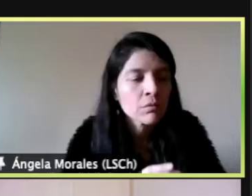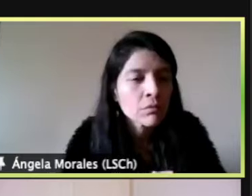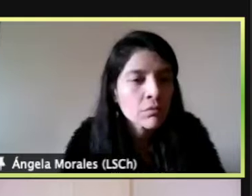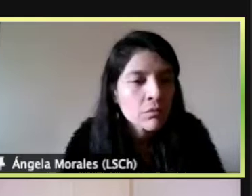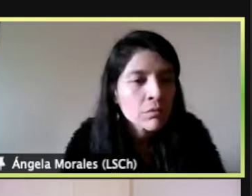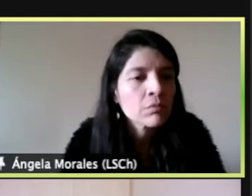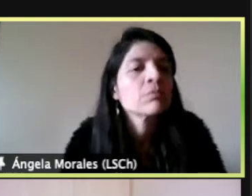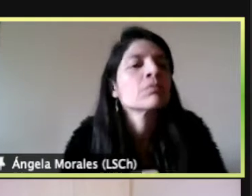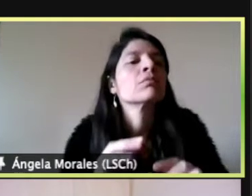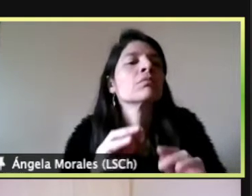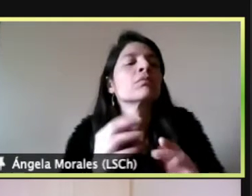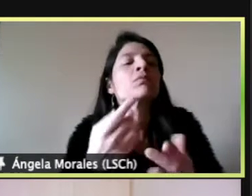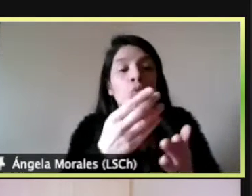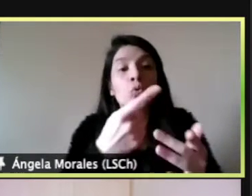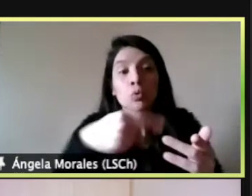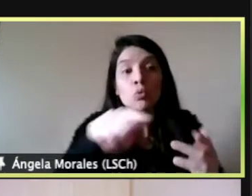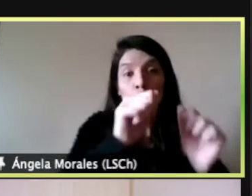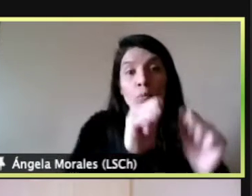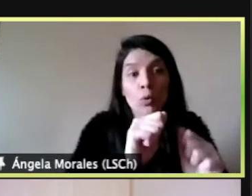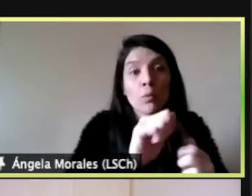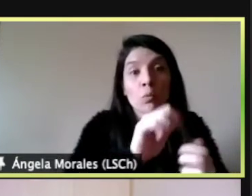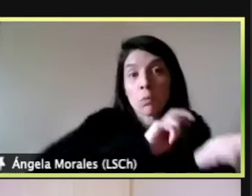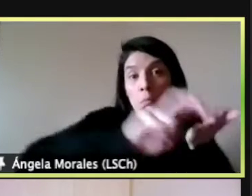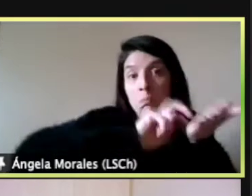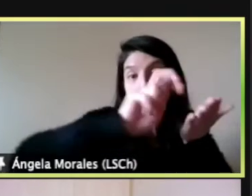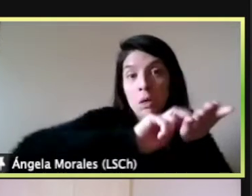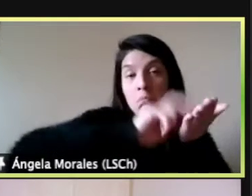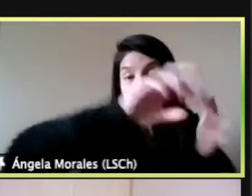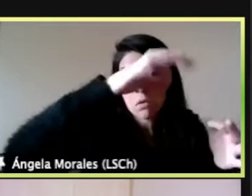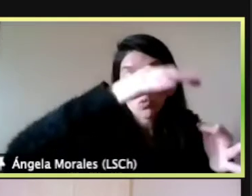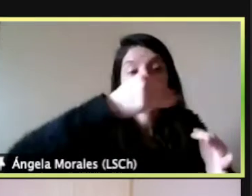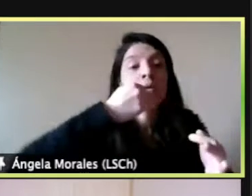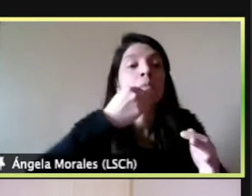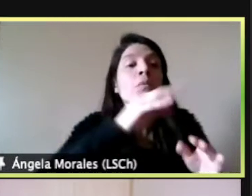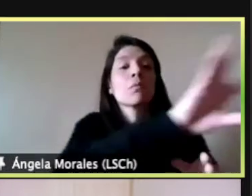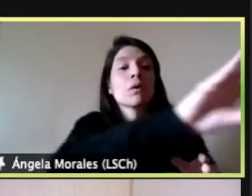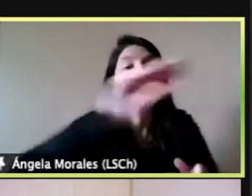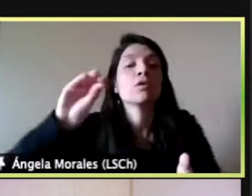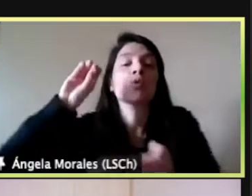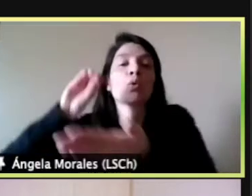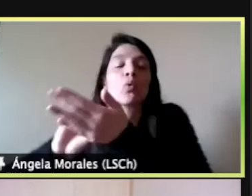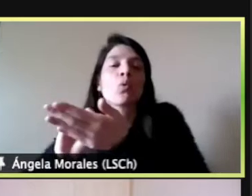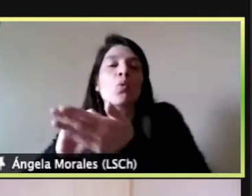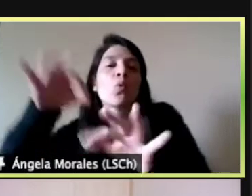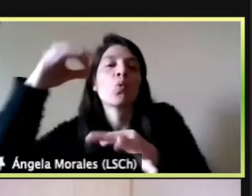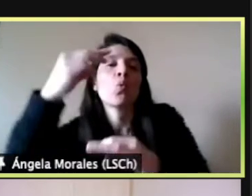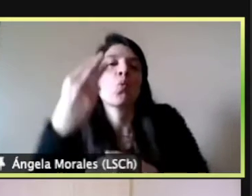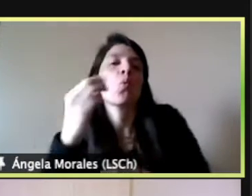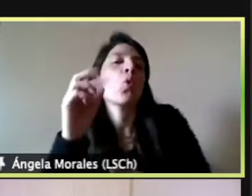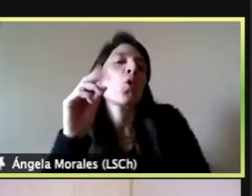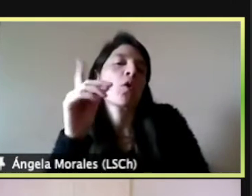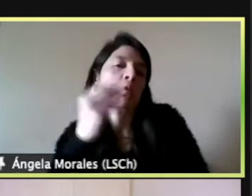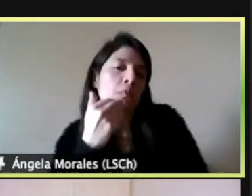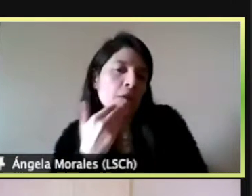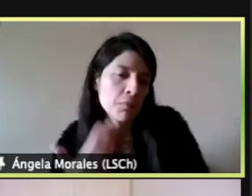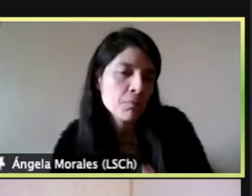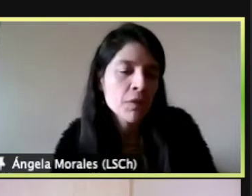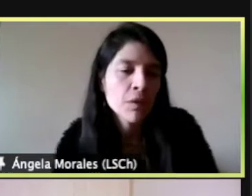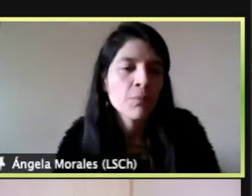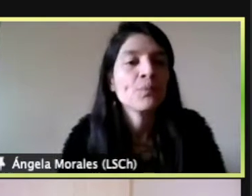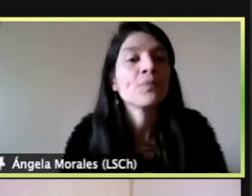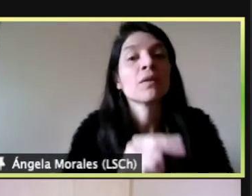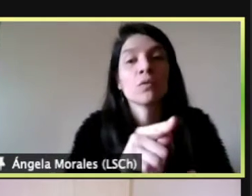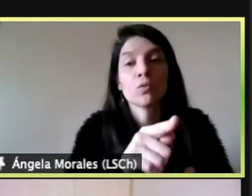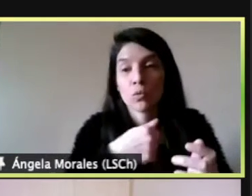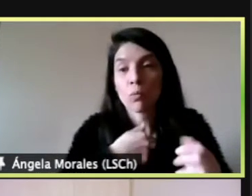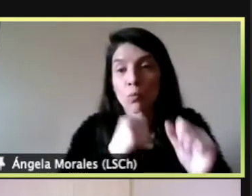servir. También yo puedo hacer exactamente esto mismo, pero asociarlos con los proyectos,